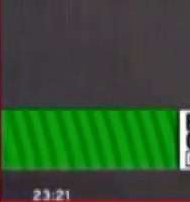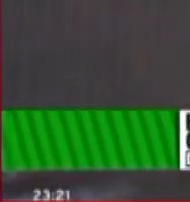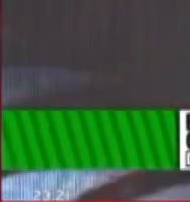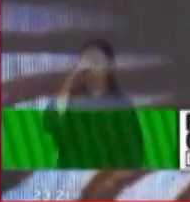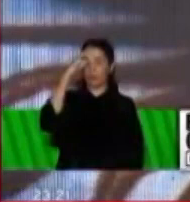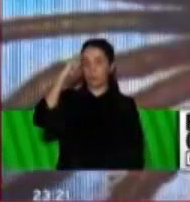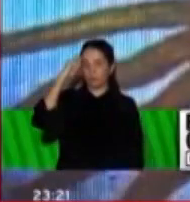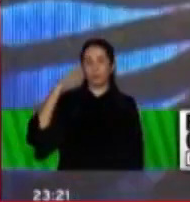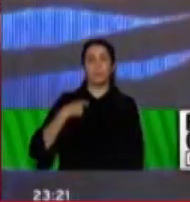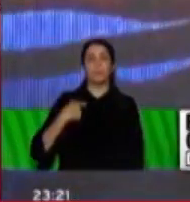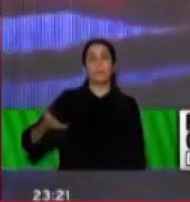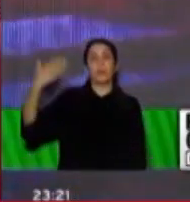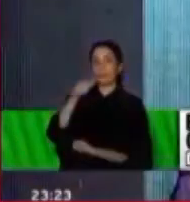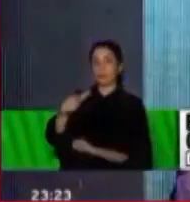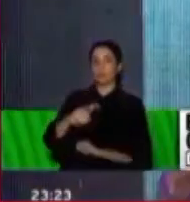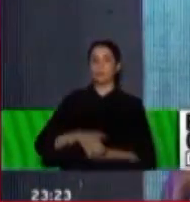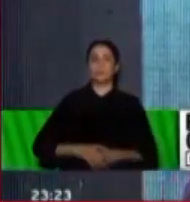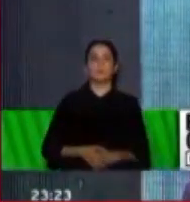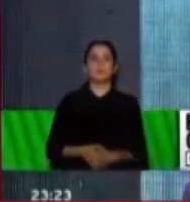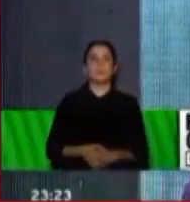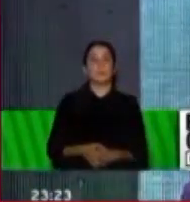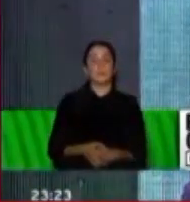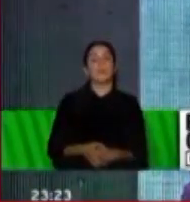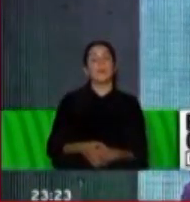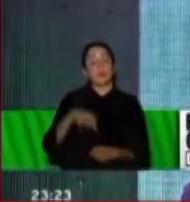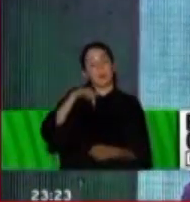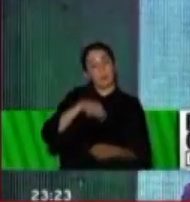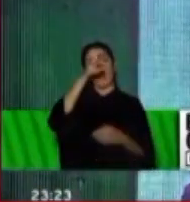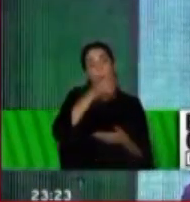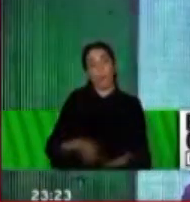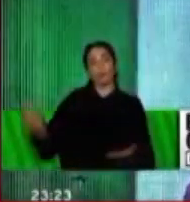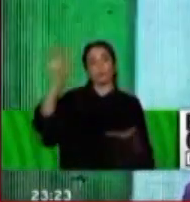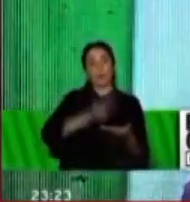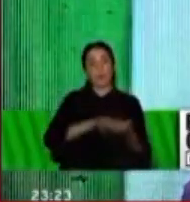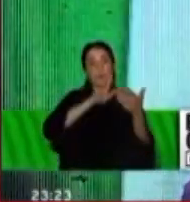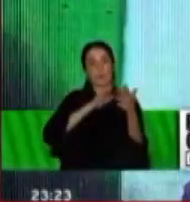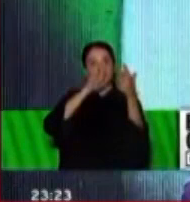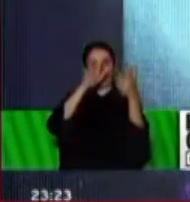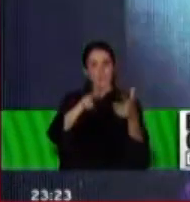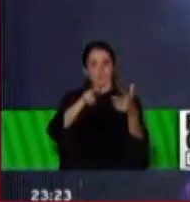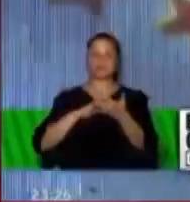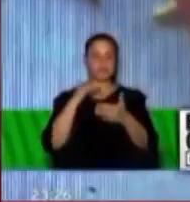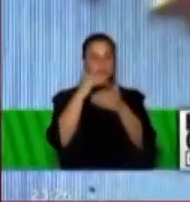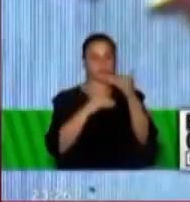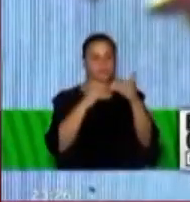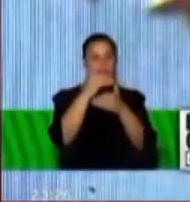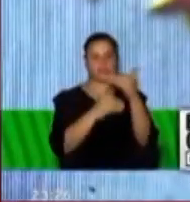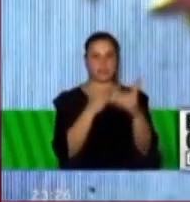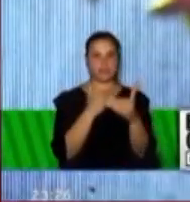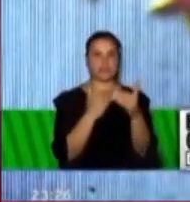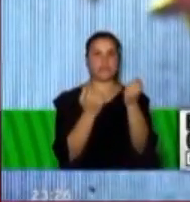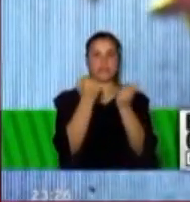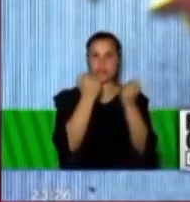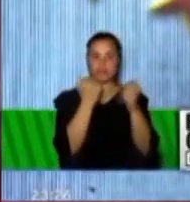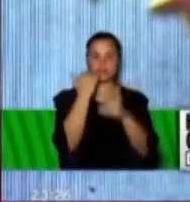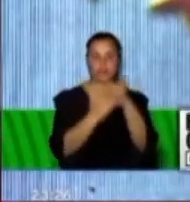discusión, ¿verdad? Sí. Y ahí sí hay una diferencia entre cómo se resuelve en la provincia y cómo se resuelve quizás, por ejemplo, a nivel nacional. Claro, sí,